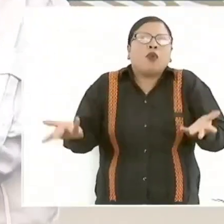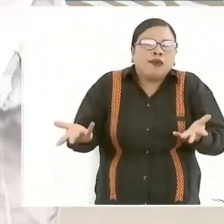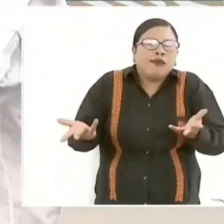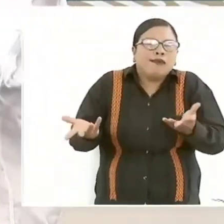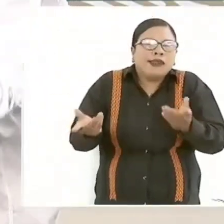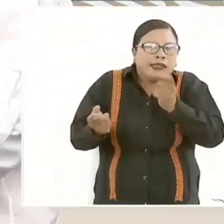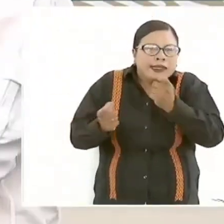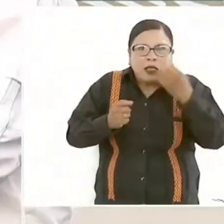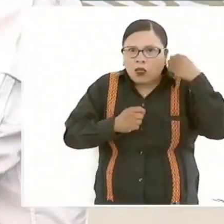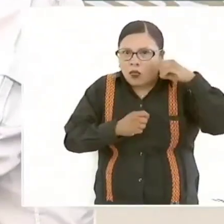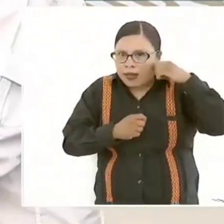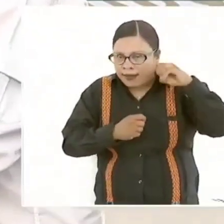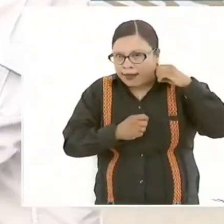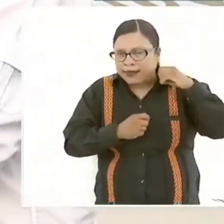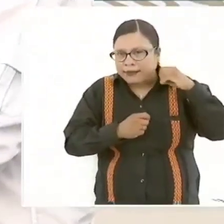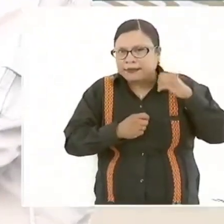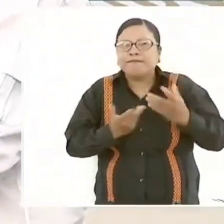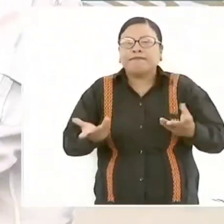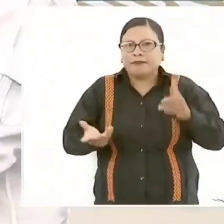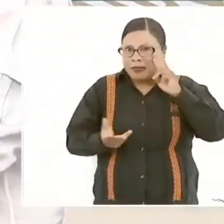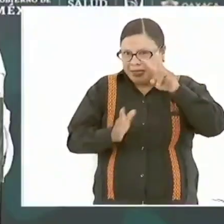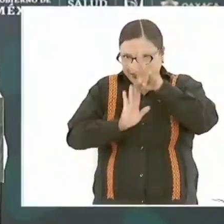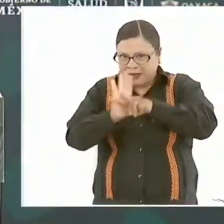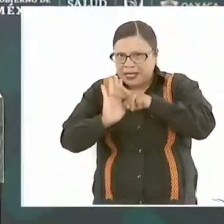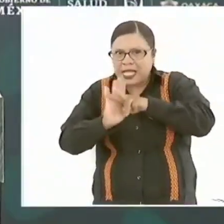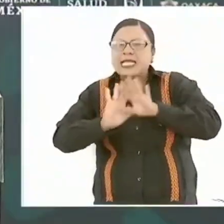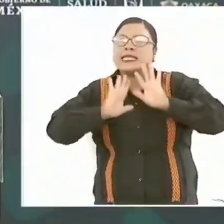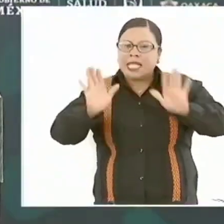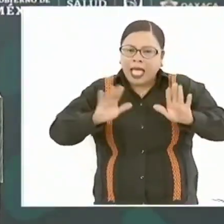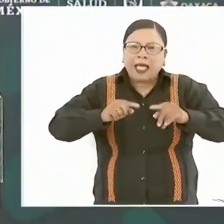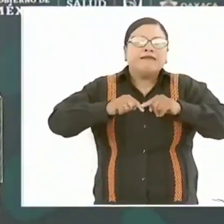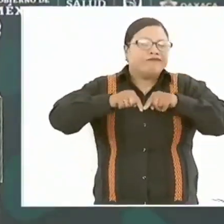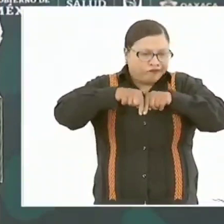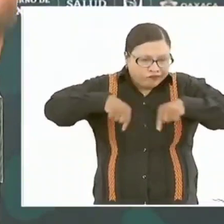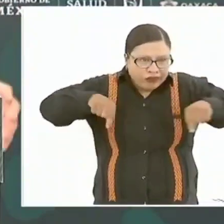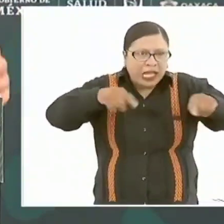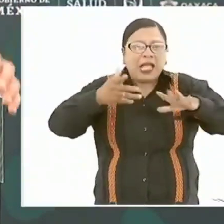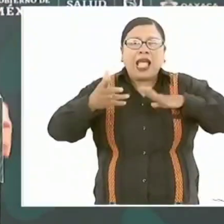Oaxaca? Como se veía en el video, ya hicimos el levantamiento, visitamos